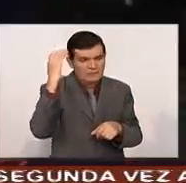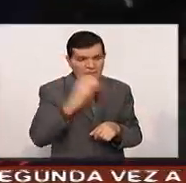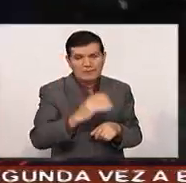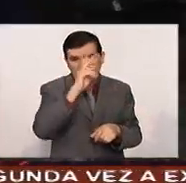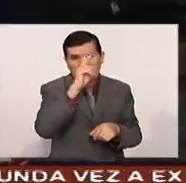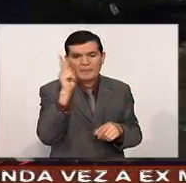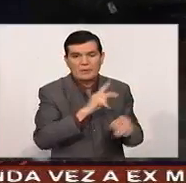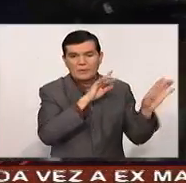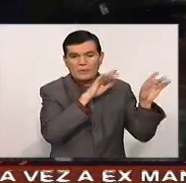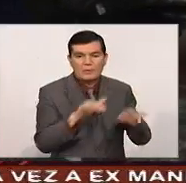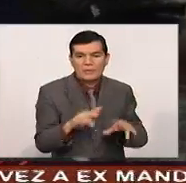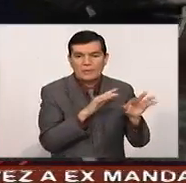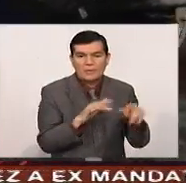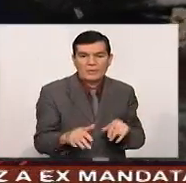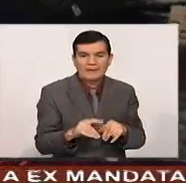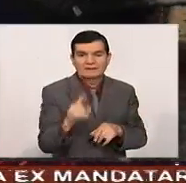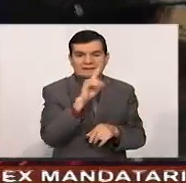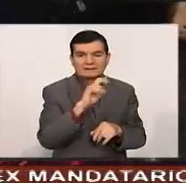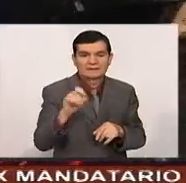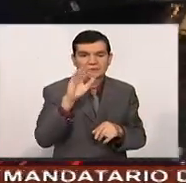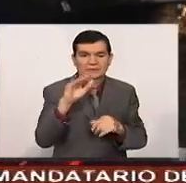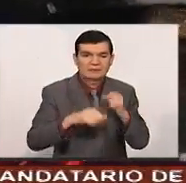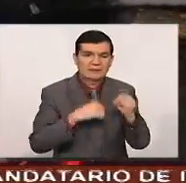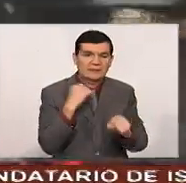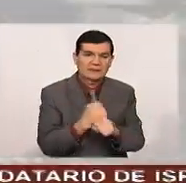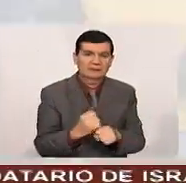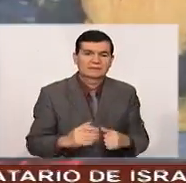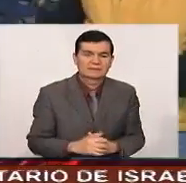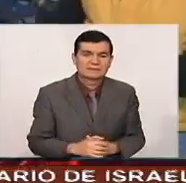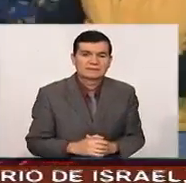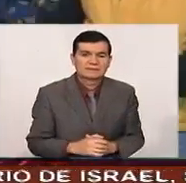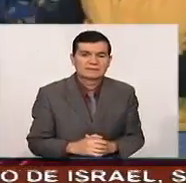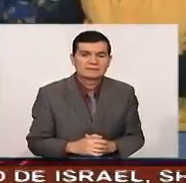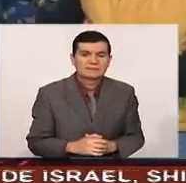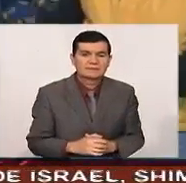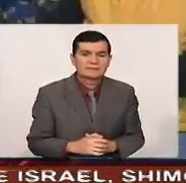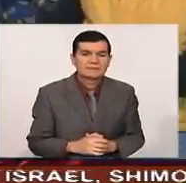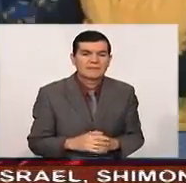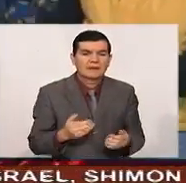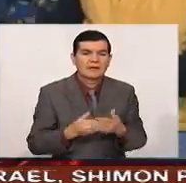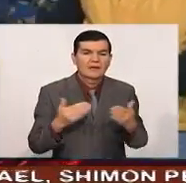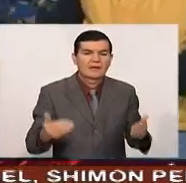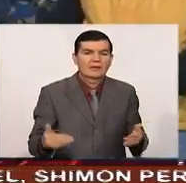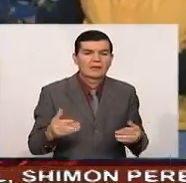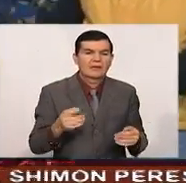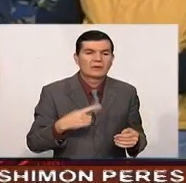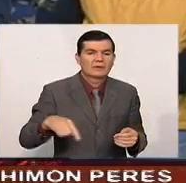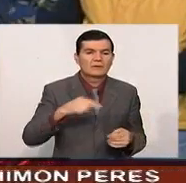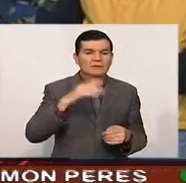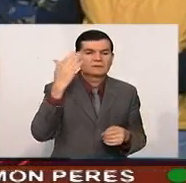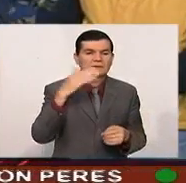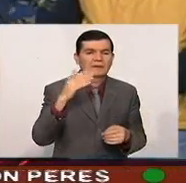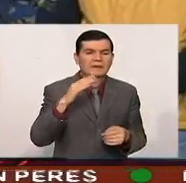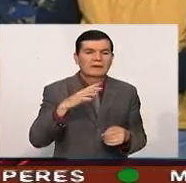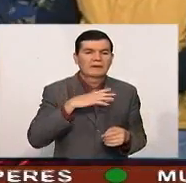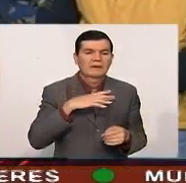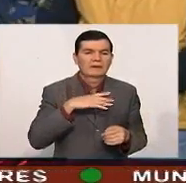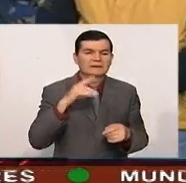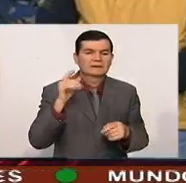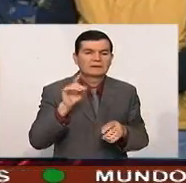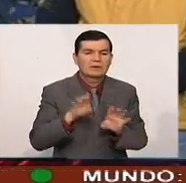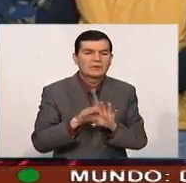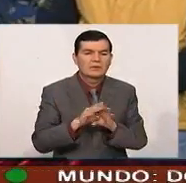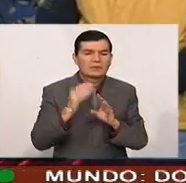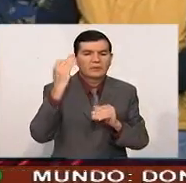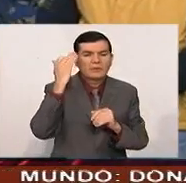tormenta que ha azotado la ciudad en 150 años. Ahora, nosotros sabemos que esto se va a tomar casi todo el